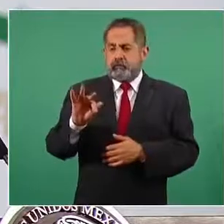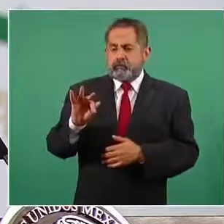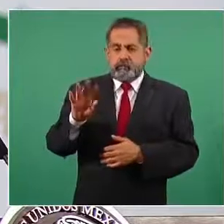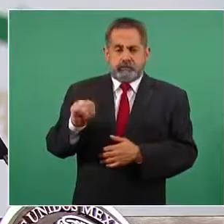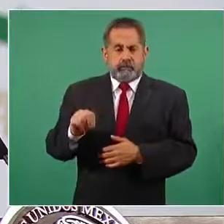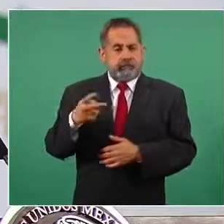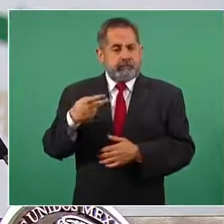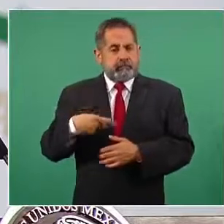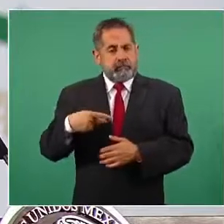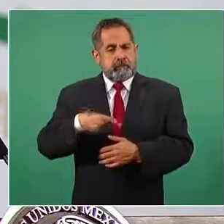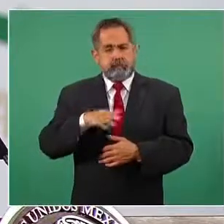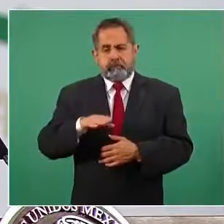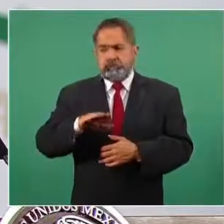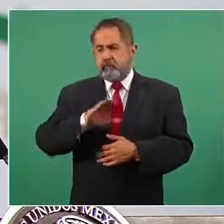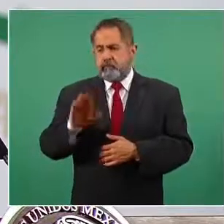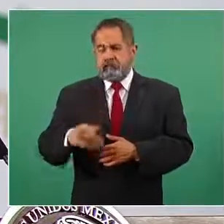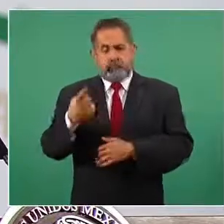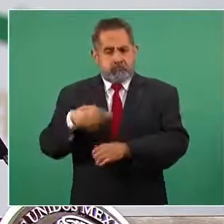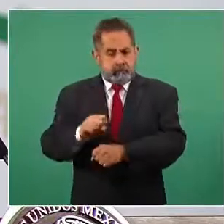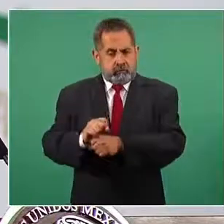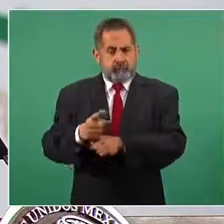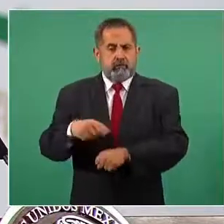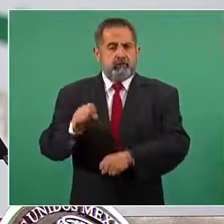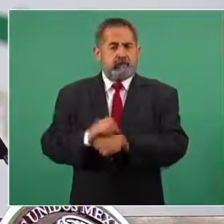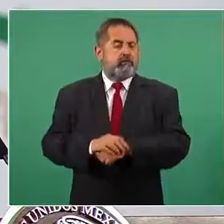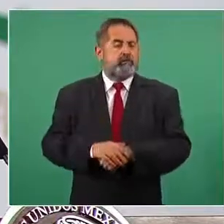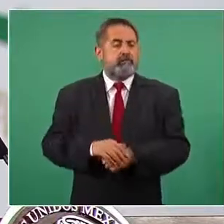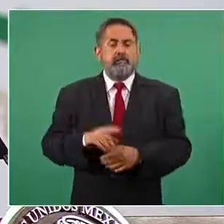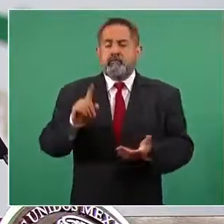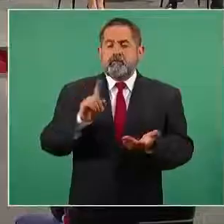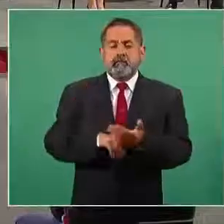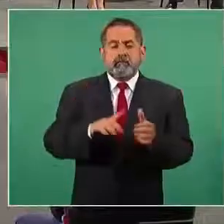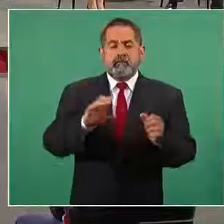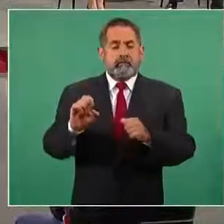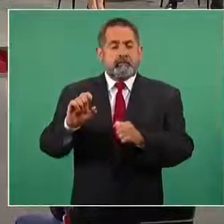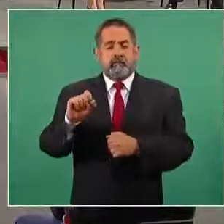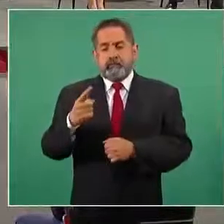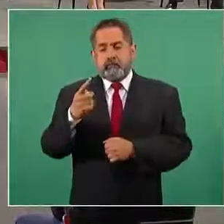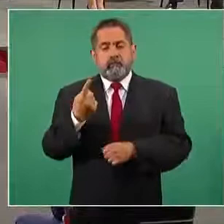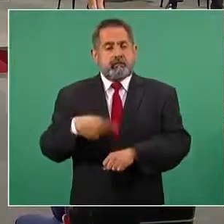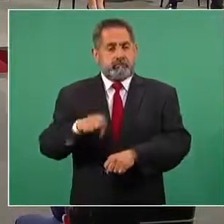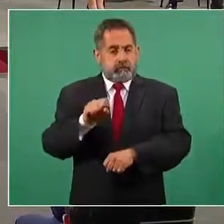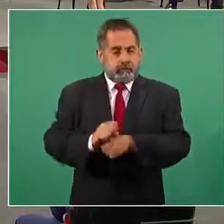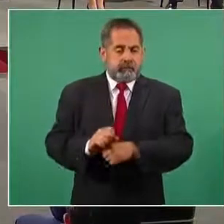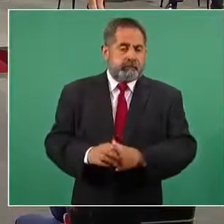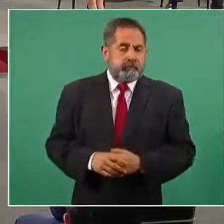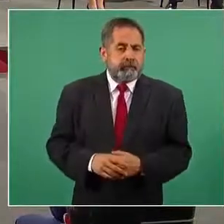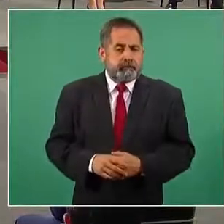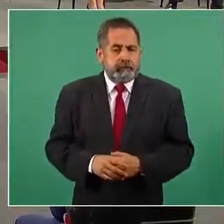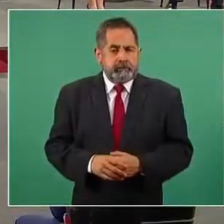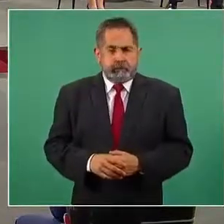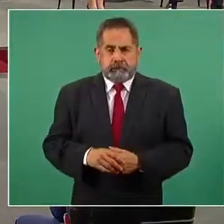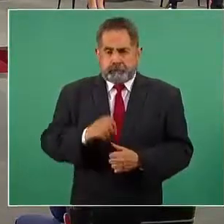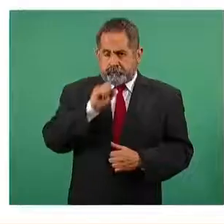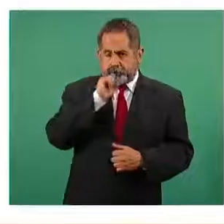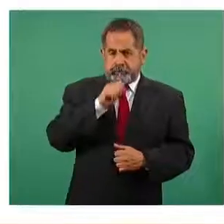9.549 defunciones por semana y llegamos a 1.621 por semana, es